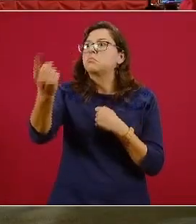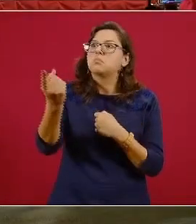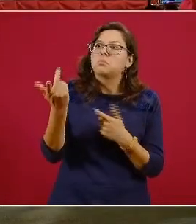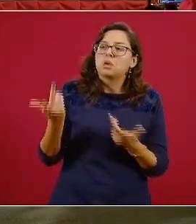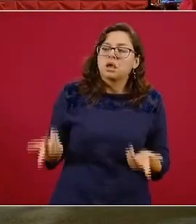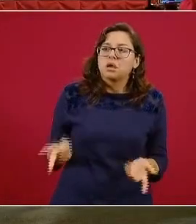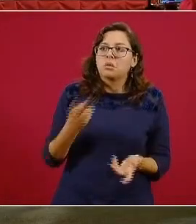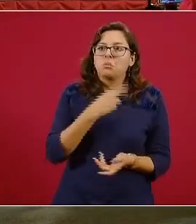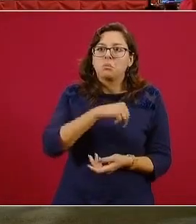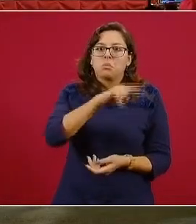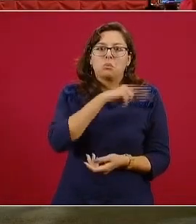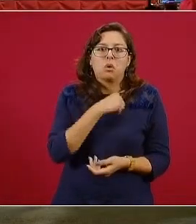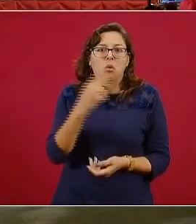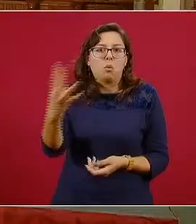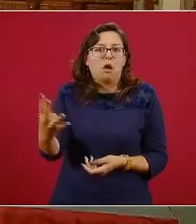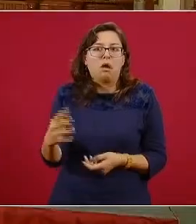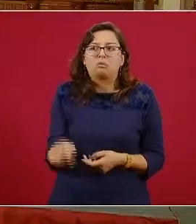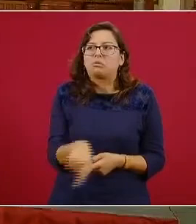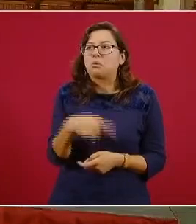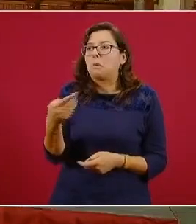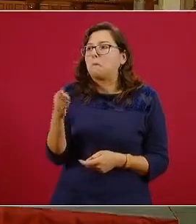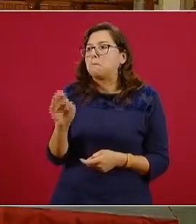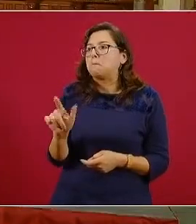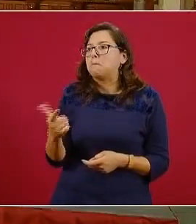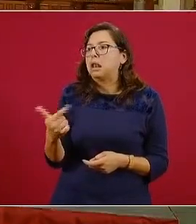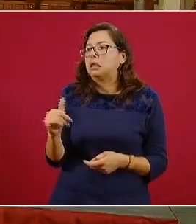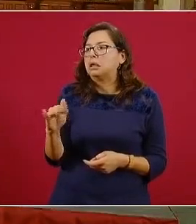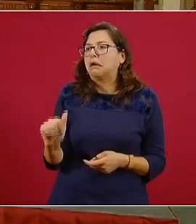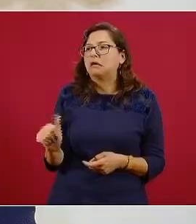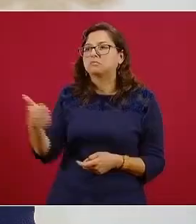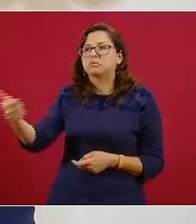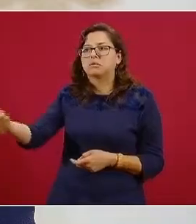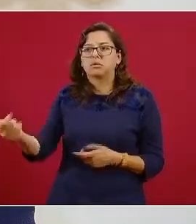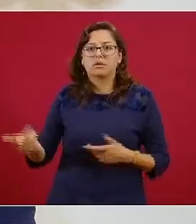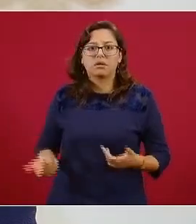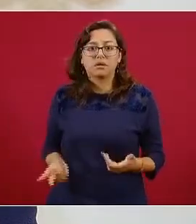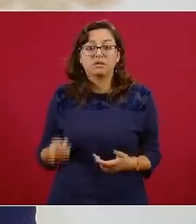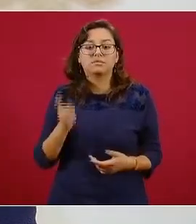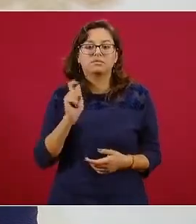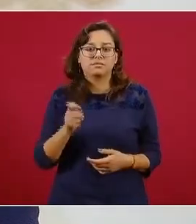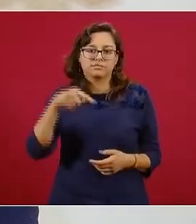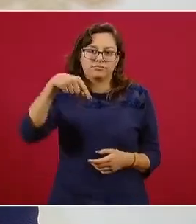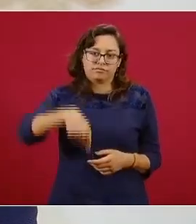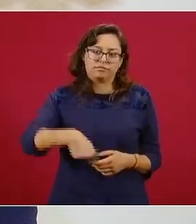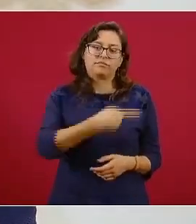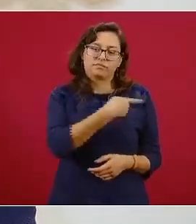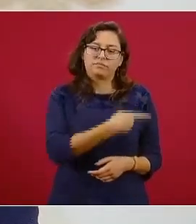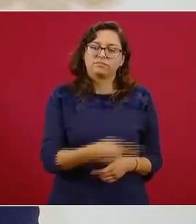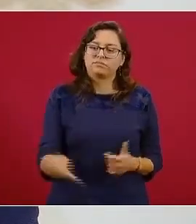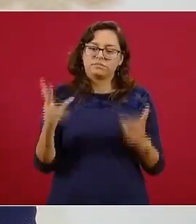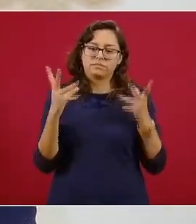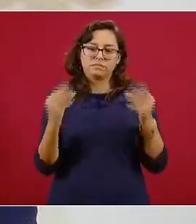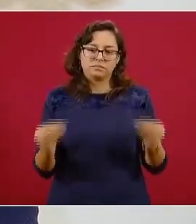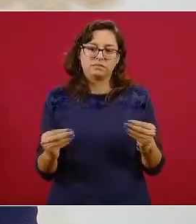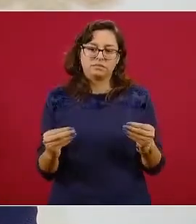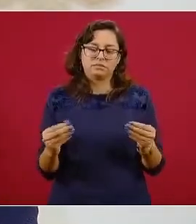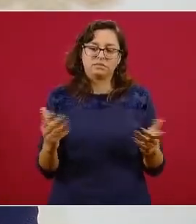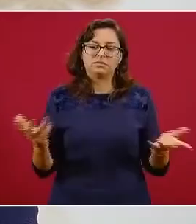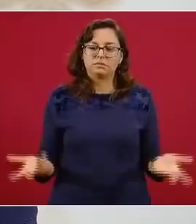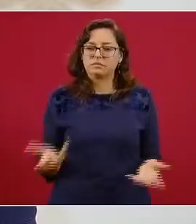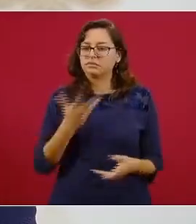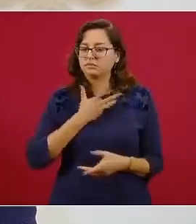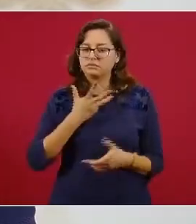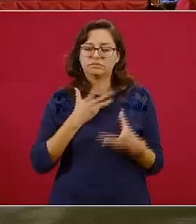pobreza y obviamente en este país tenemos más pobreza en las comunidades rurales y urbanas,